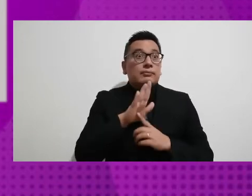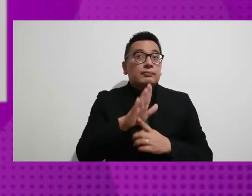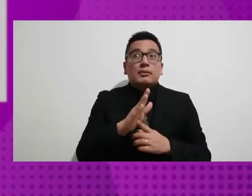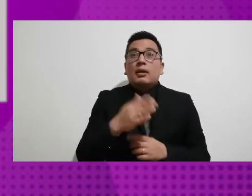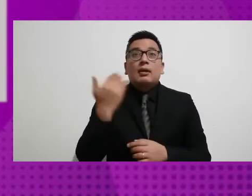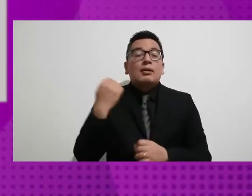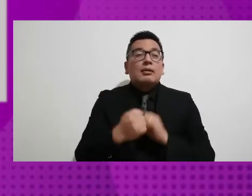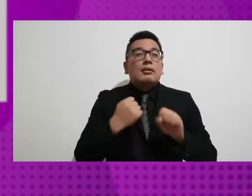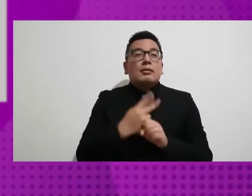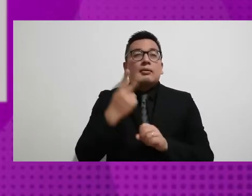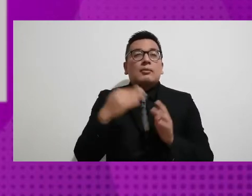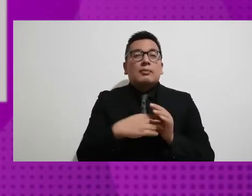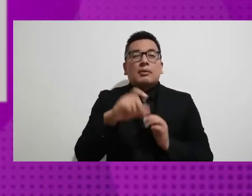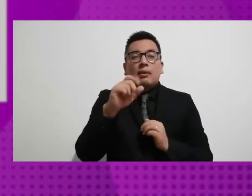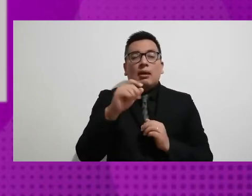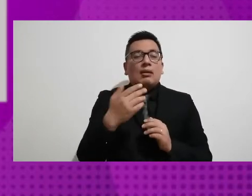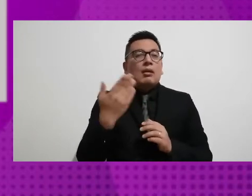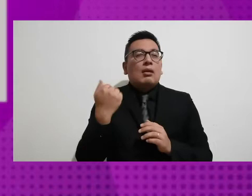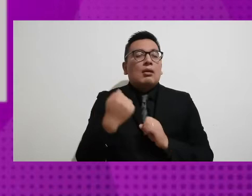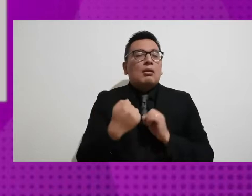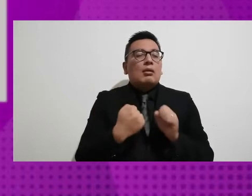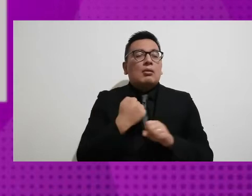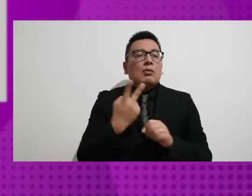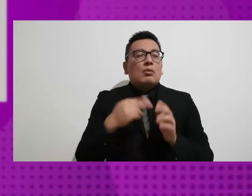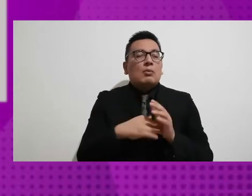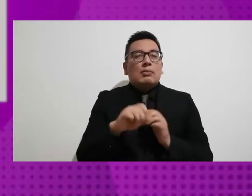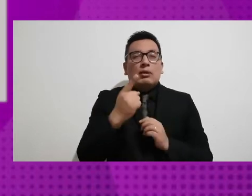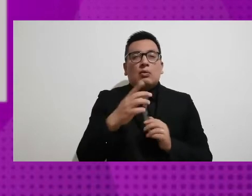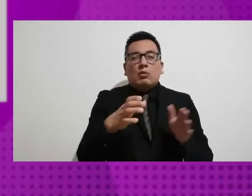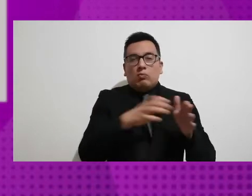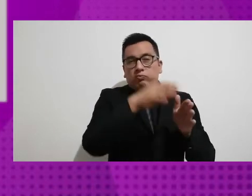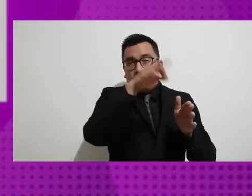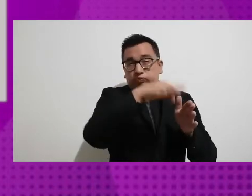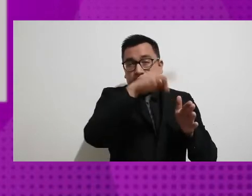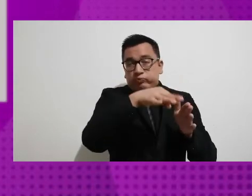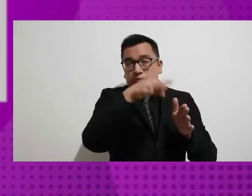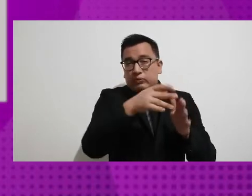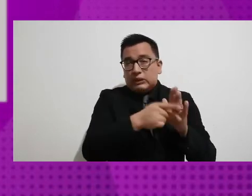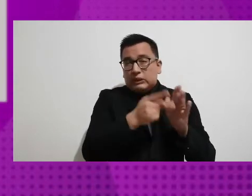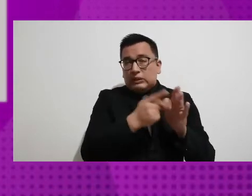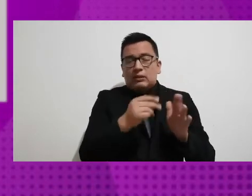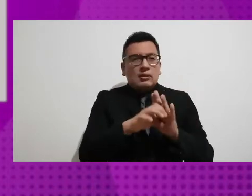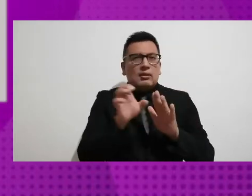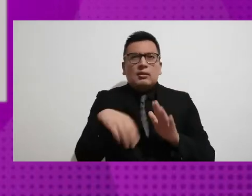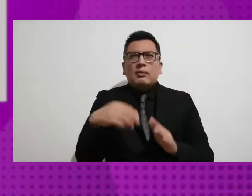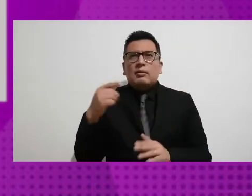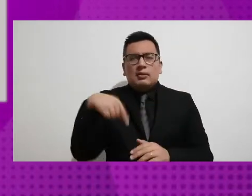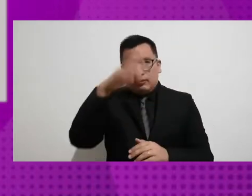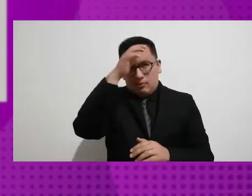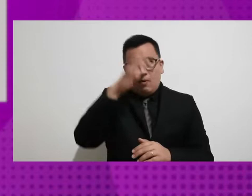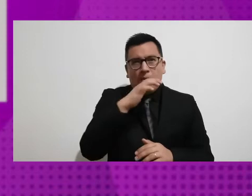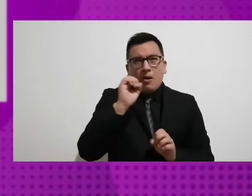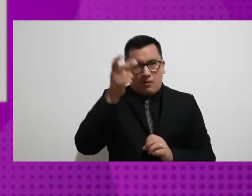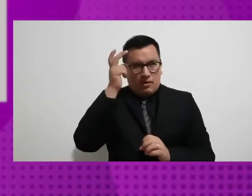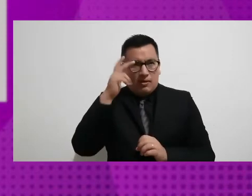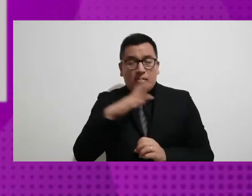de 2020 y las de 2021. Ustedes recordarán pues que solo en Coahuila e Hidalgo teníamos elecciones en